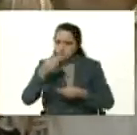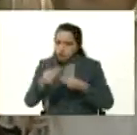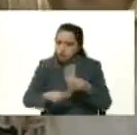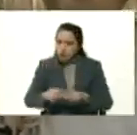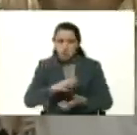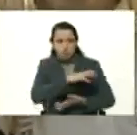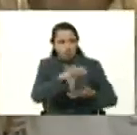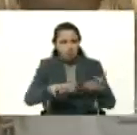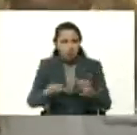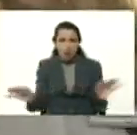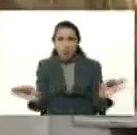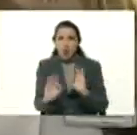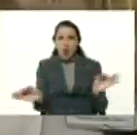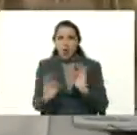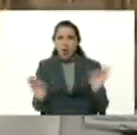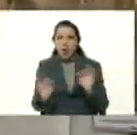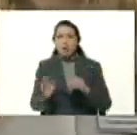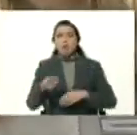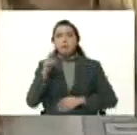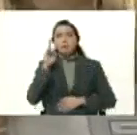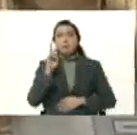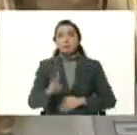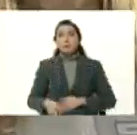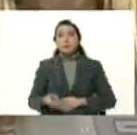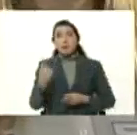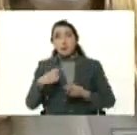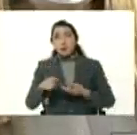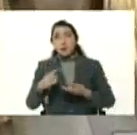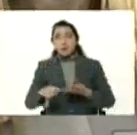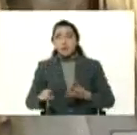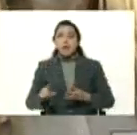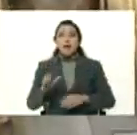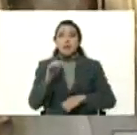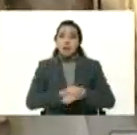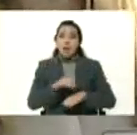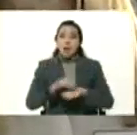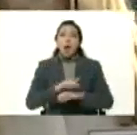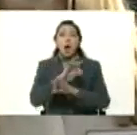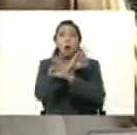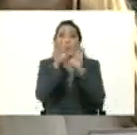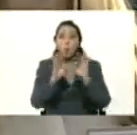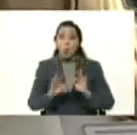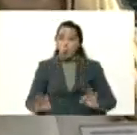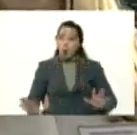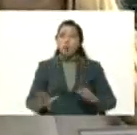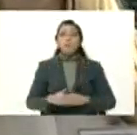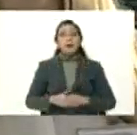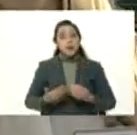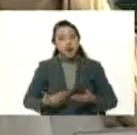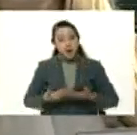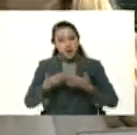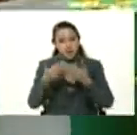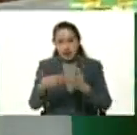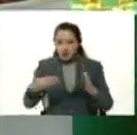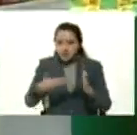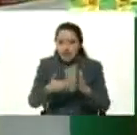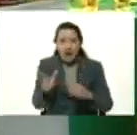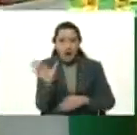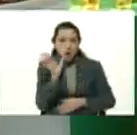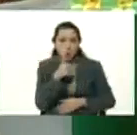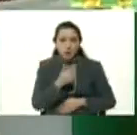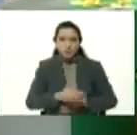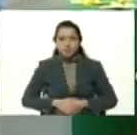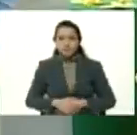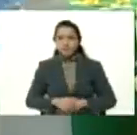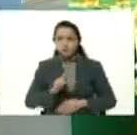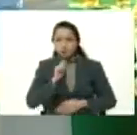tipo de problema. Y como pueden ver, o sea, hay diferentes modelos, diferentes estilos, o sea, por eso no hay ningún tipo de limitante. Te voy a decir aquí un